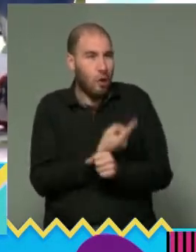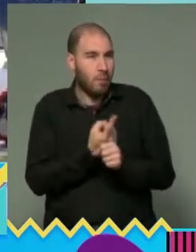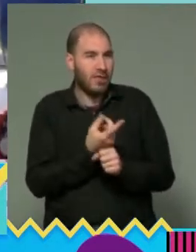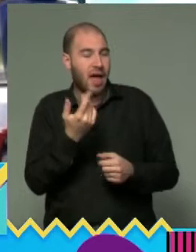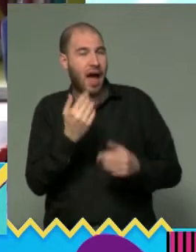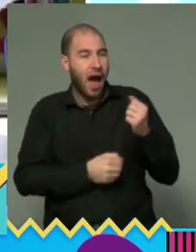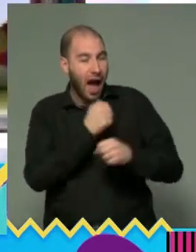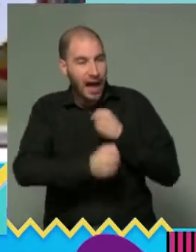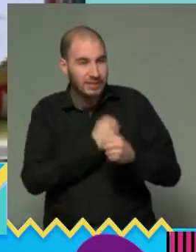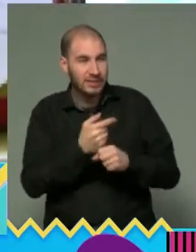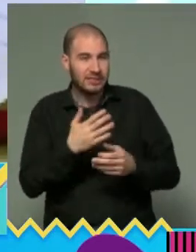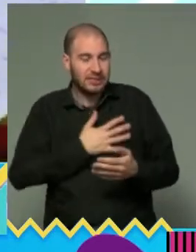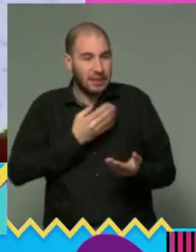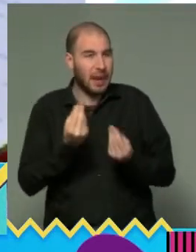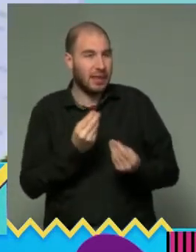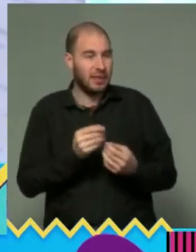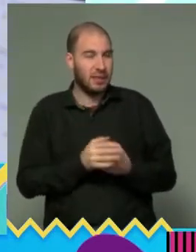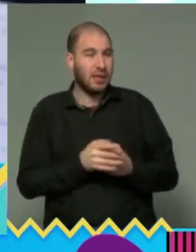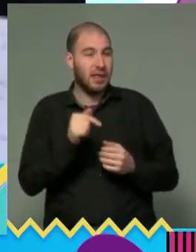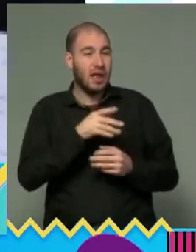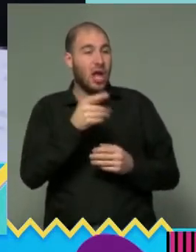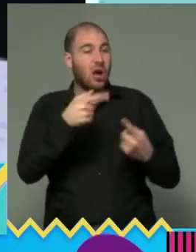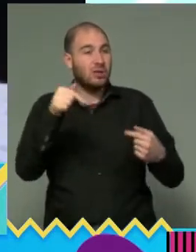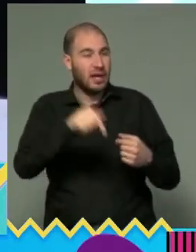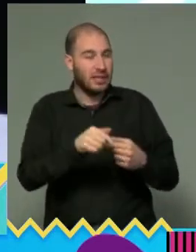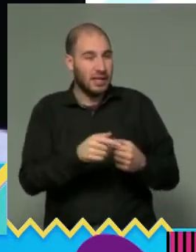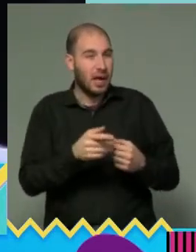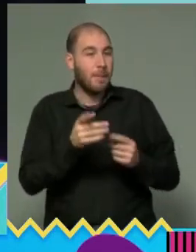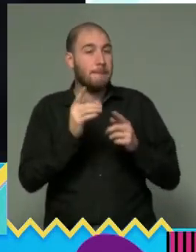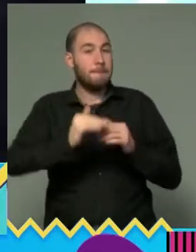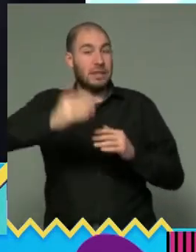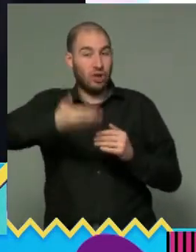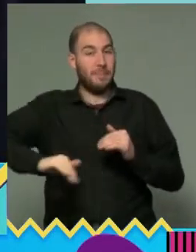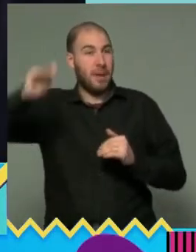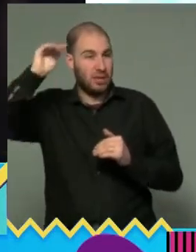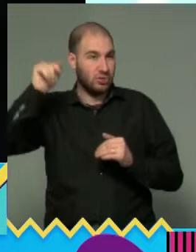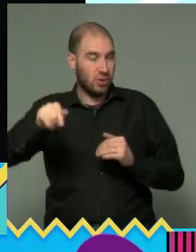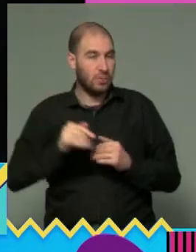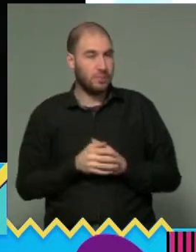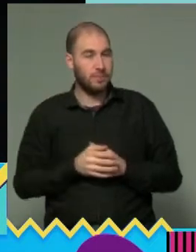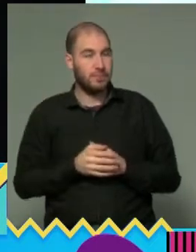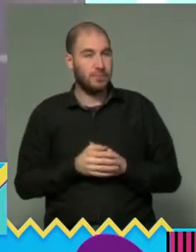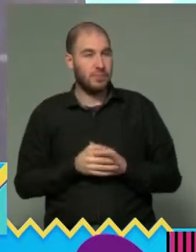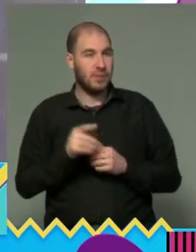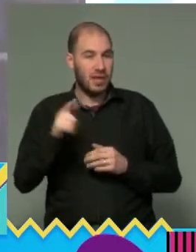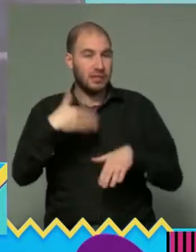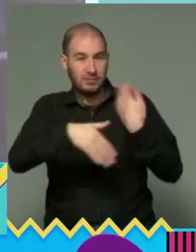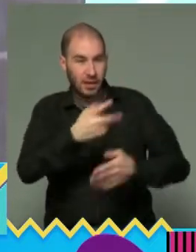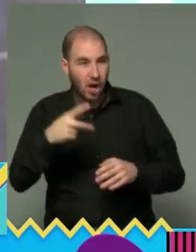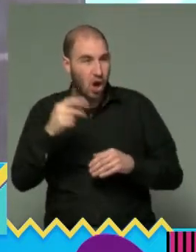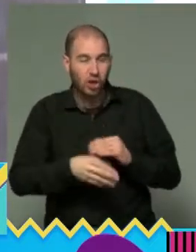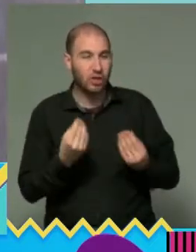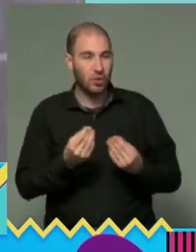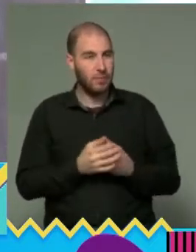alguna manera las percibimos para cortar que esa actitud de parte de un mayor, digamos, para que siga sucediendo. O sea